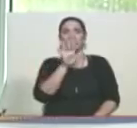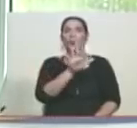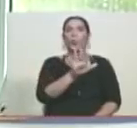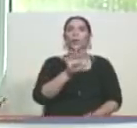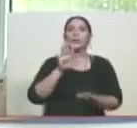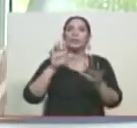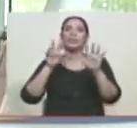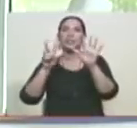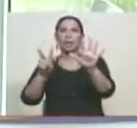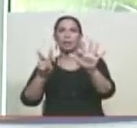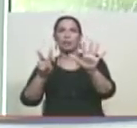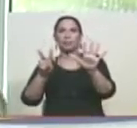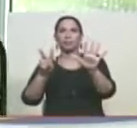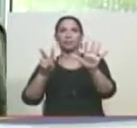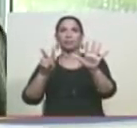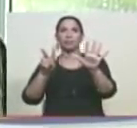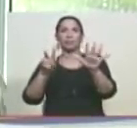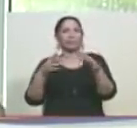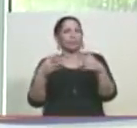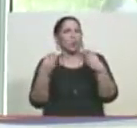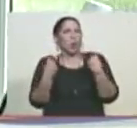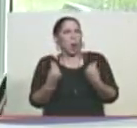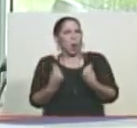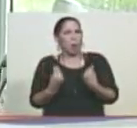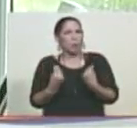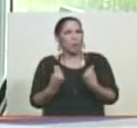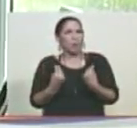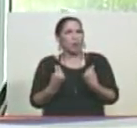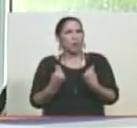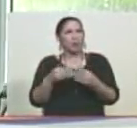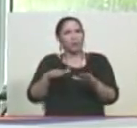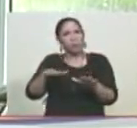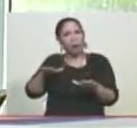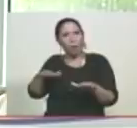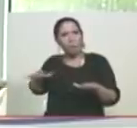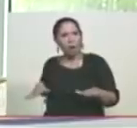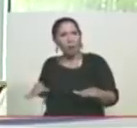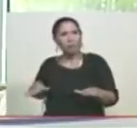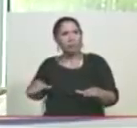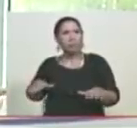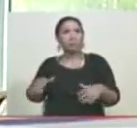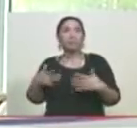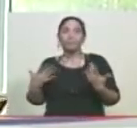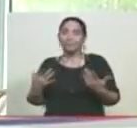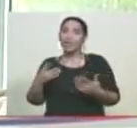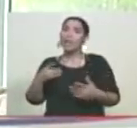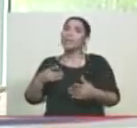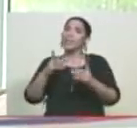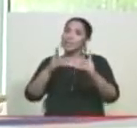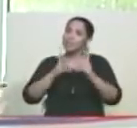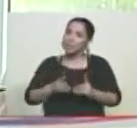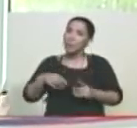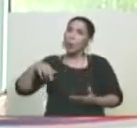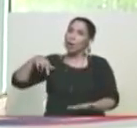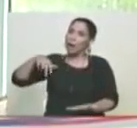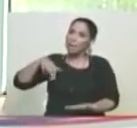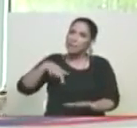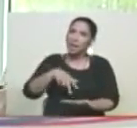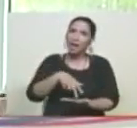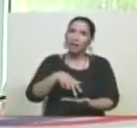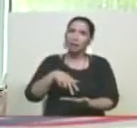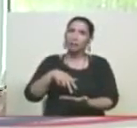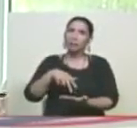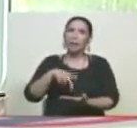57. Entonces uno no se explica. ¿Para dónde vamos? ¿Para un retroceso? Pues bien, por eso decidimos caminar. Si tenemos que